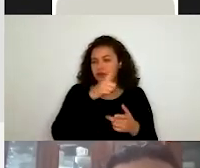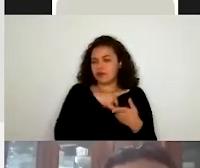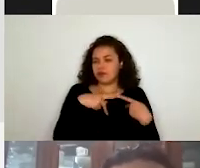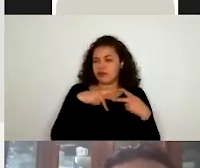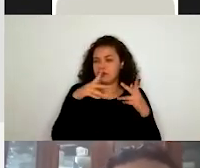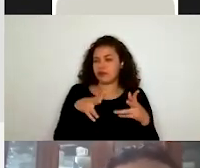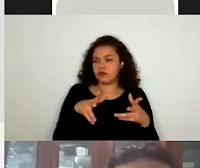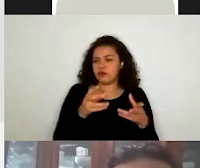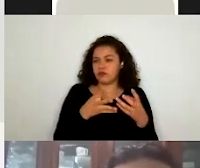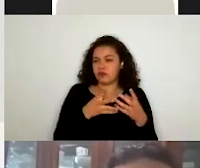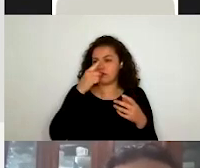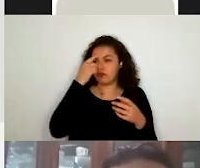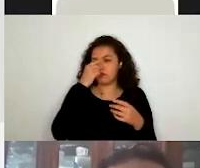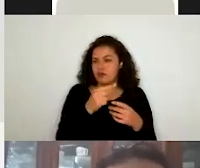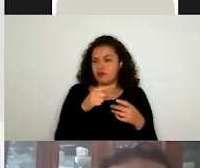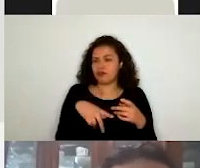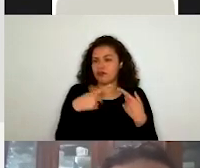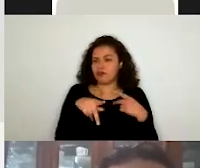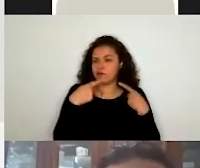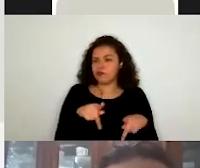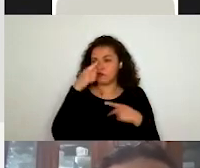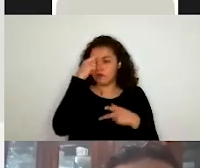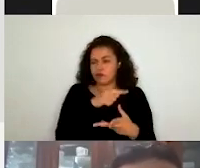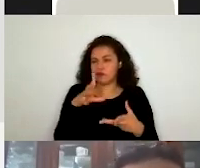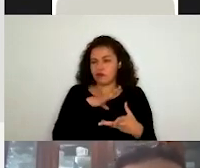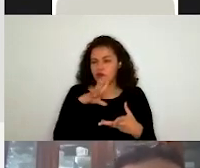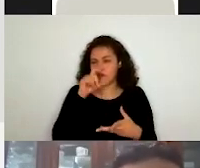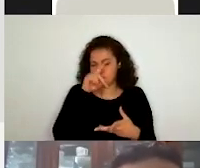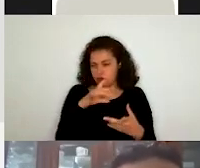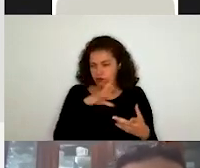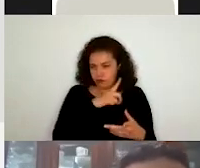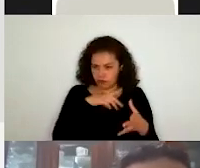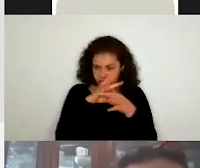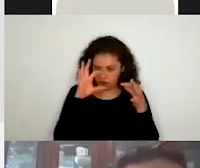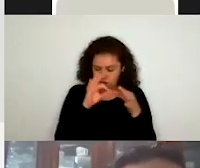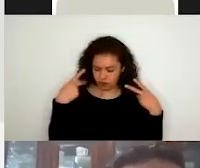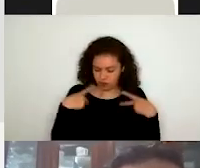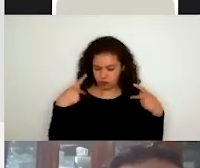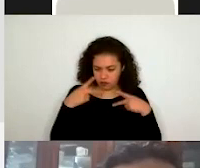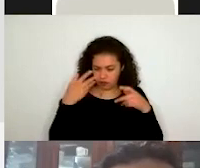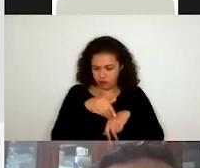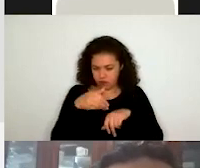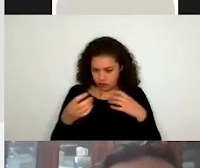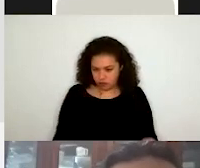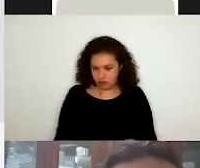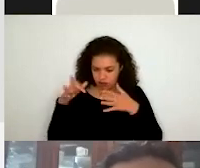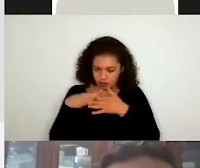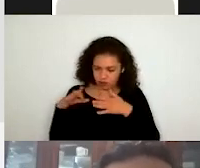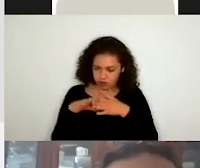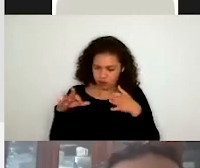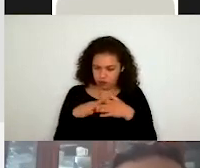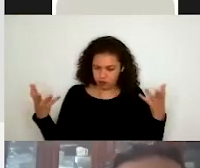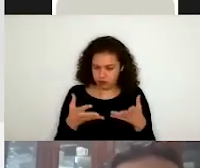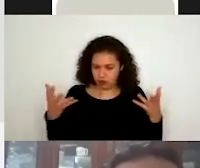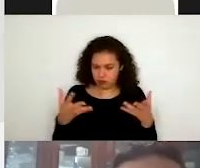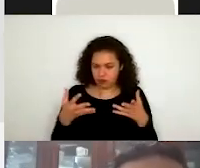trate de establecimientos mercantiles. Asimismo, se deberá describir el número de personas que permanentemente laboren o asistan